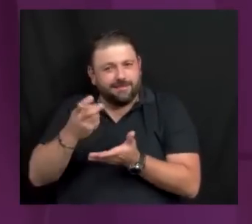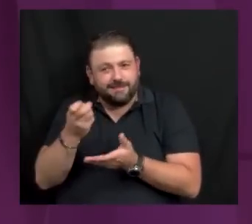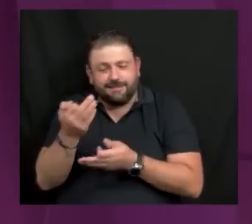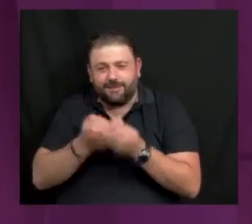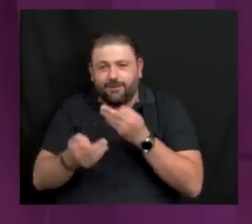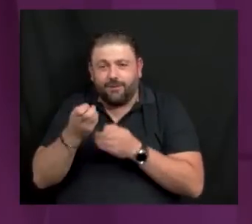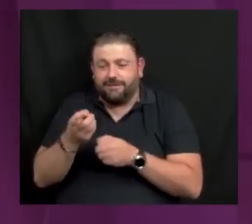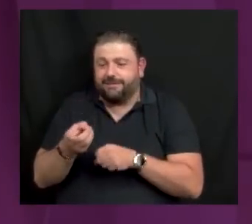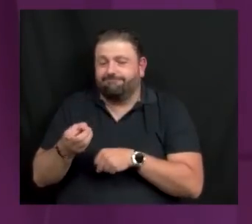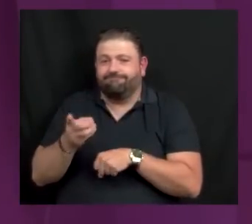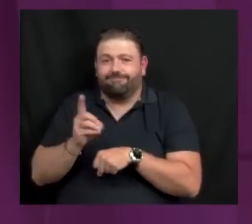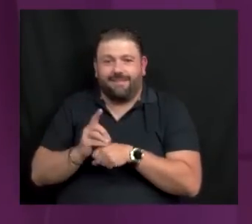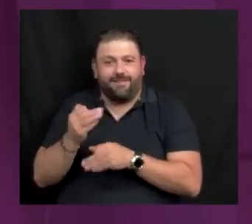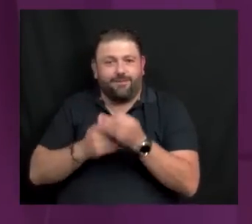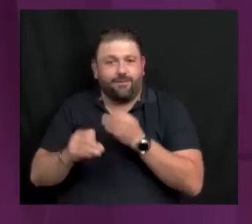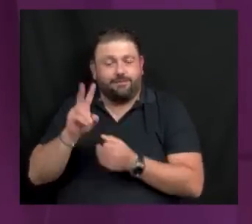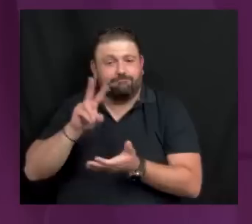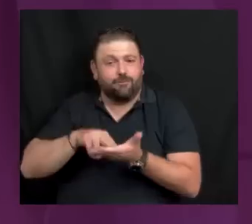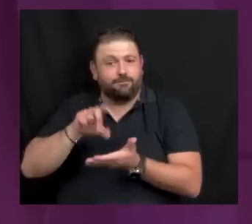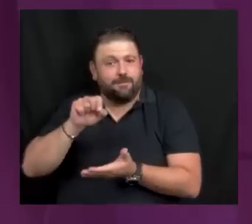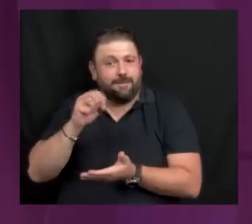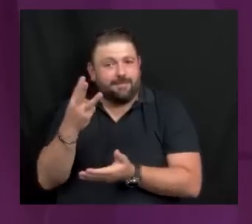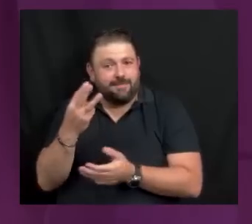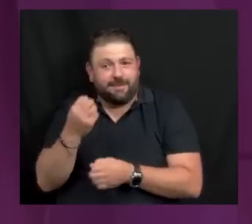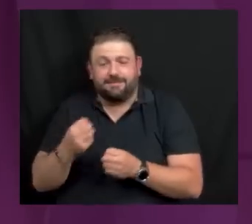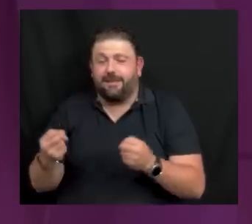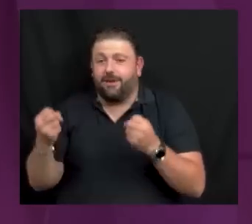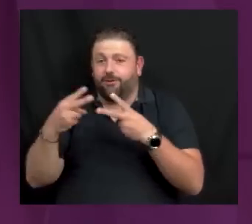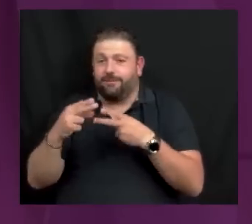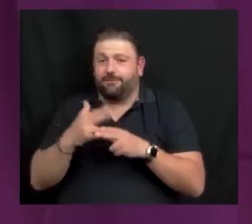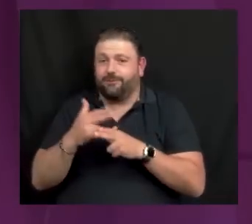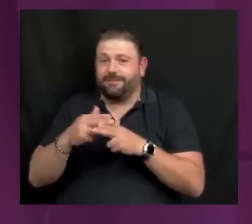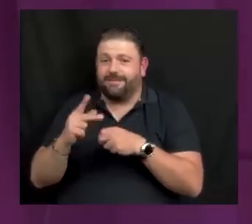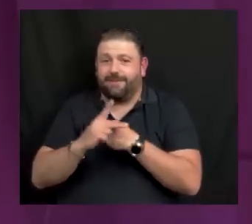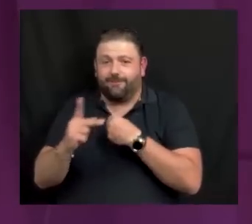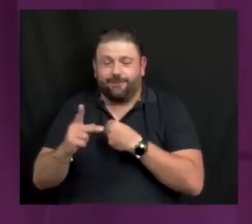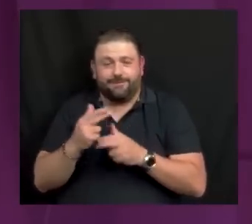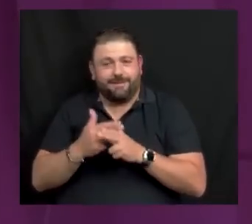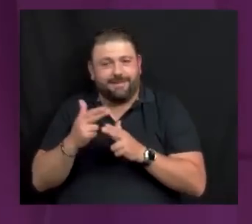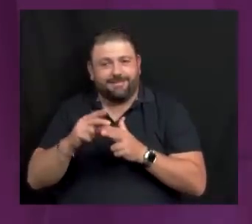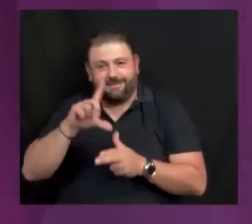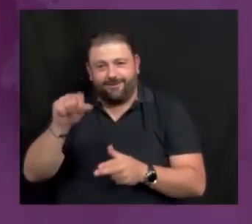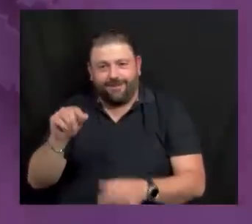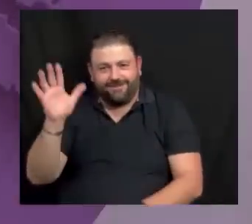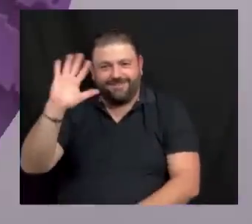arranque de este maravilloso 2023 y nos vemos hasta la próxima.